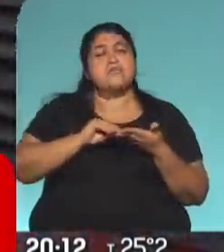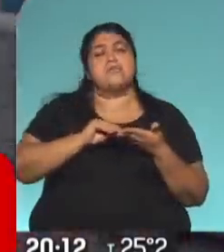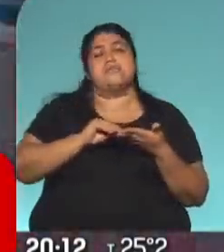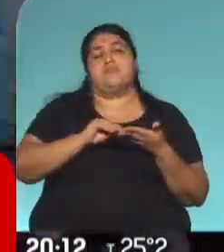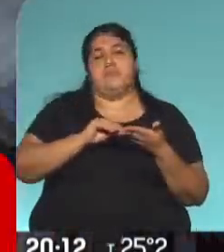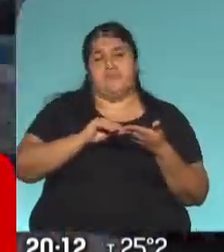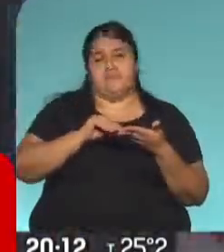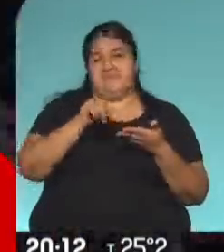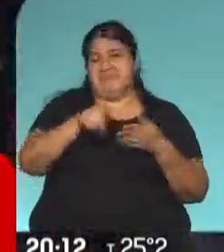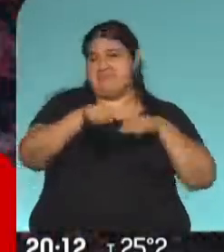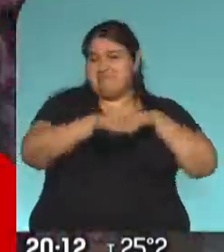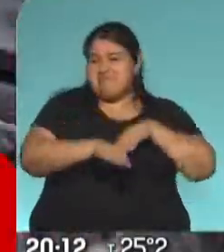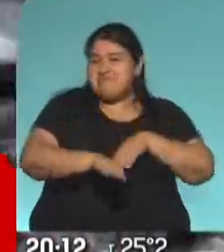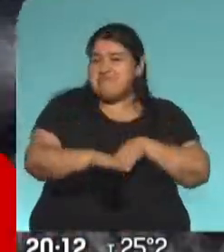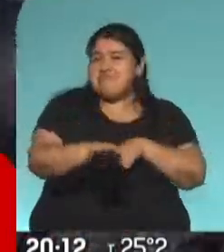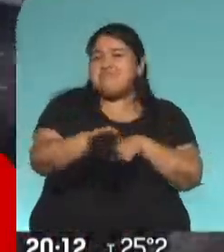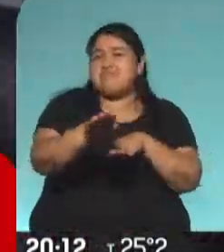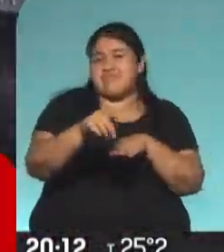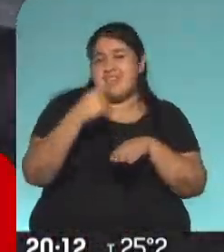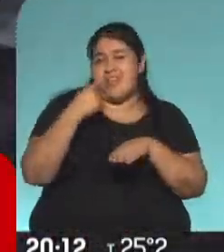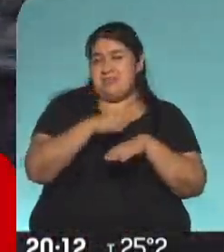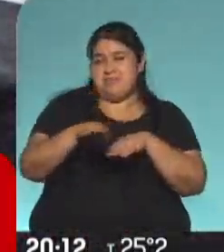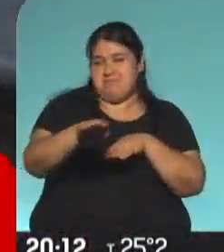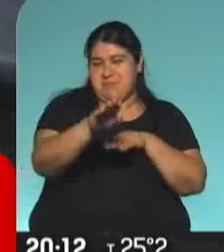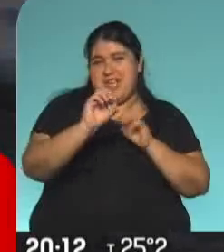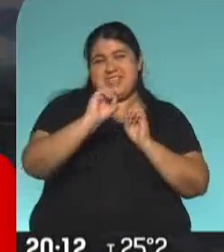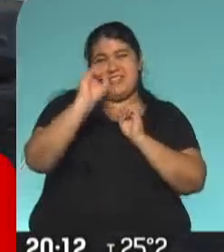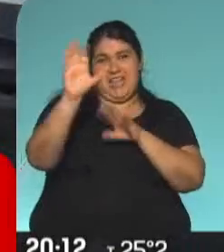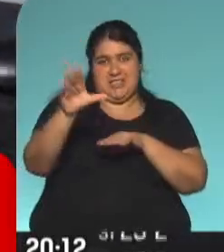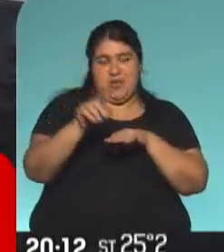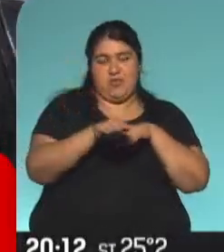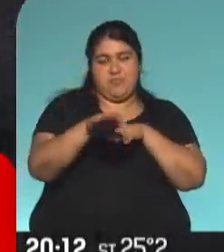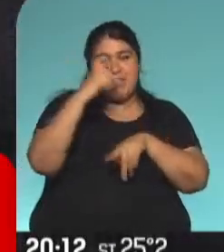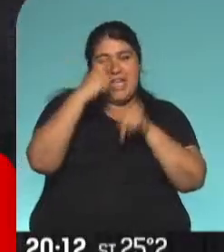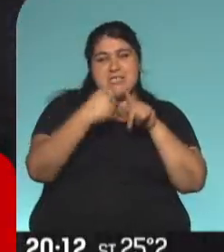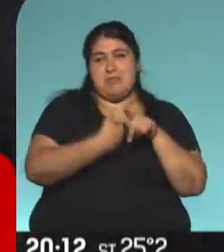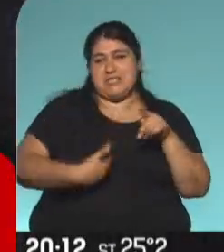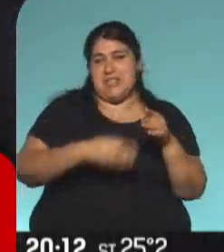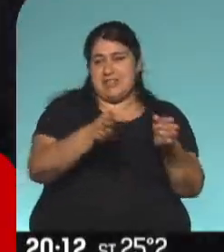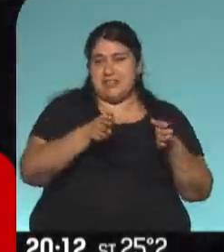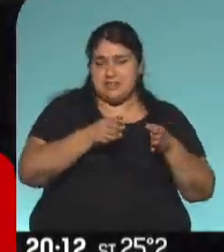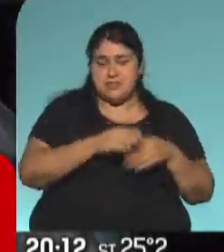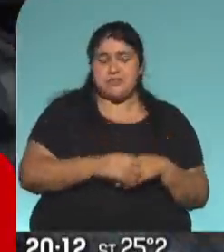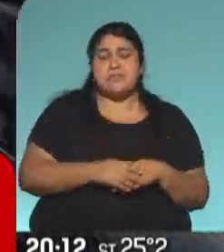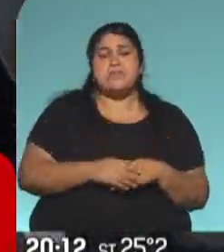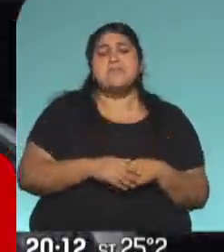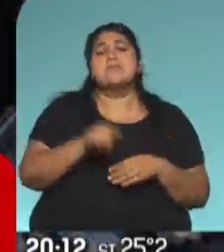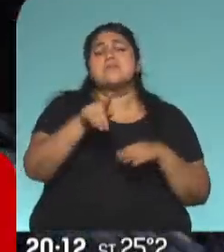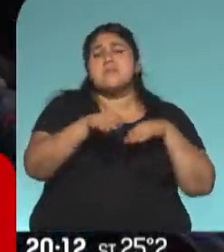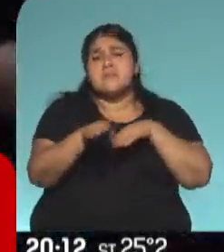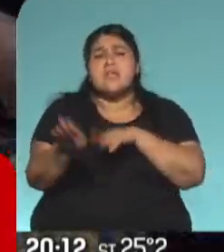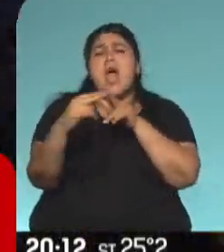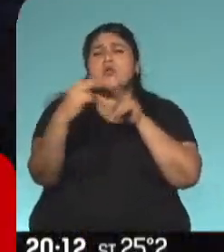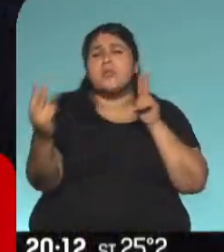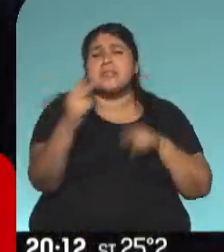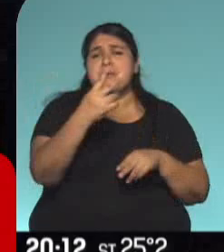Desde el trayecto ahí, Ariel. Así es. Del traslado del cuerpo del expresidente que tomó autopista 25 de